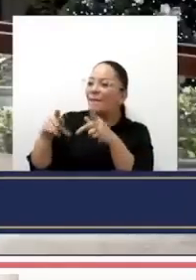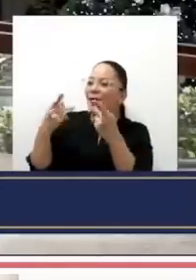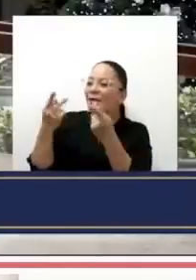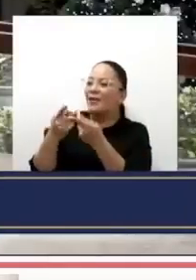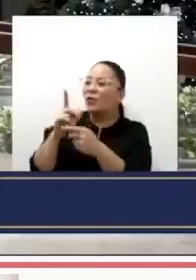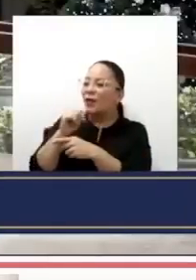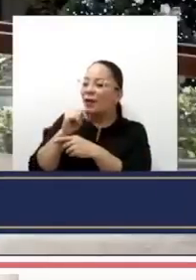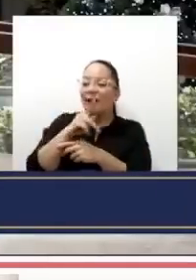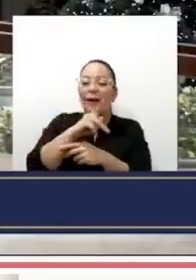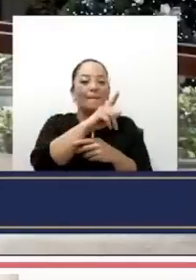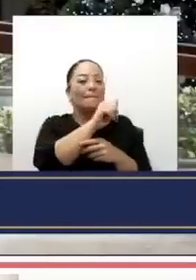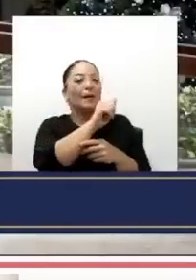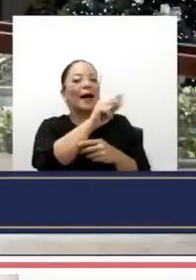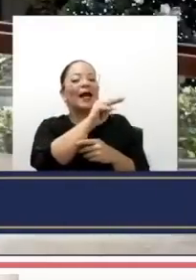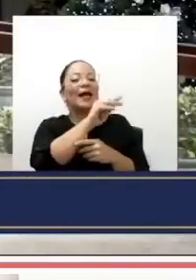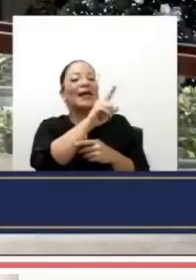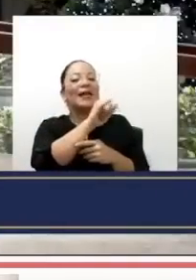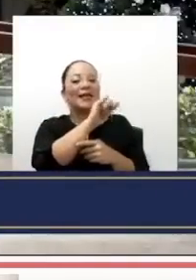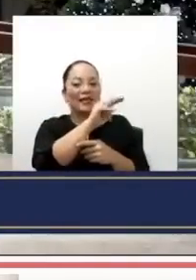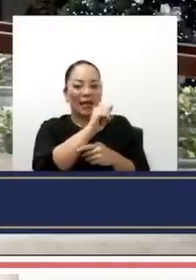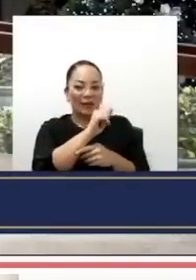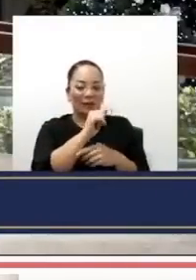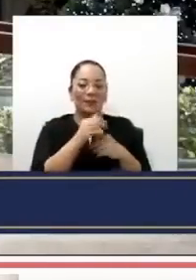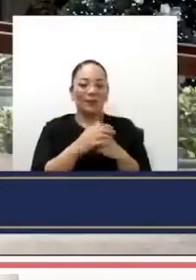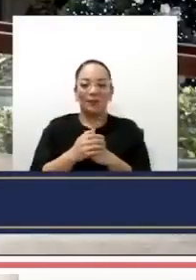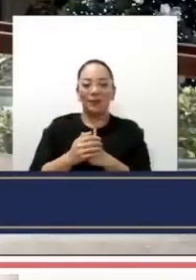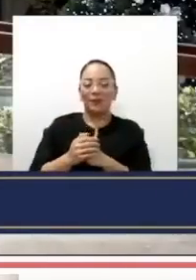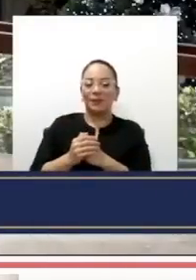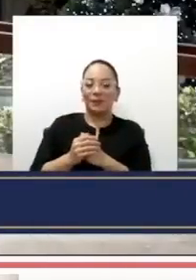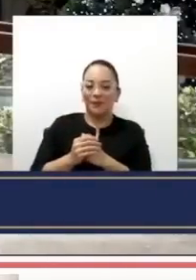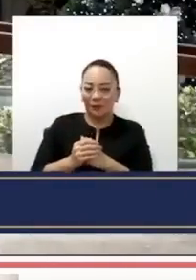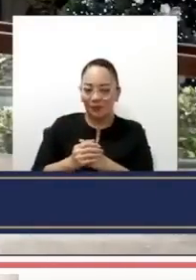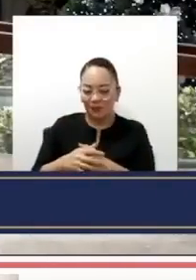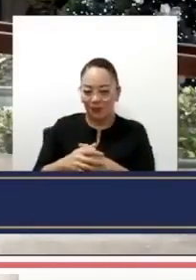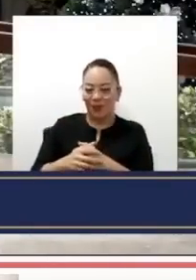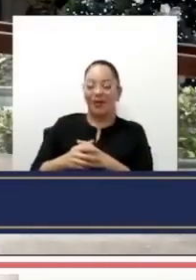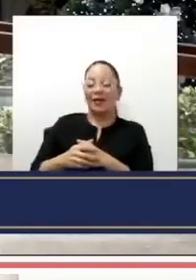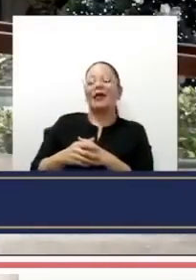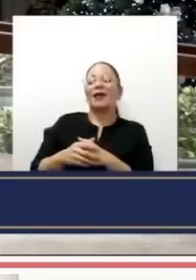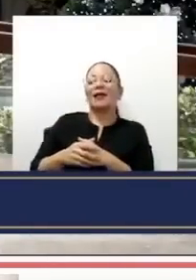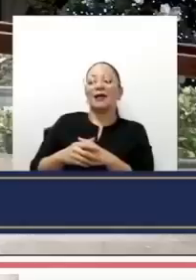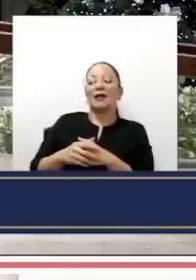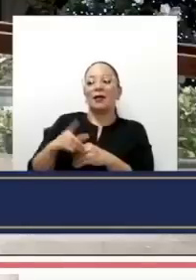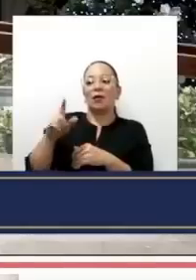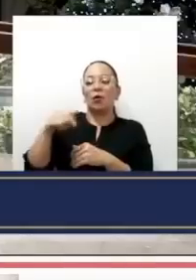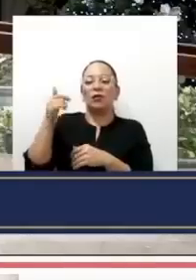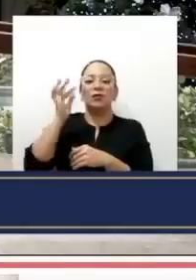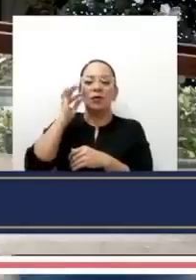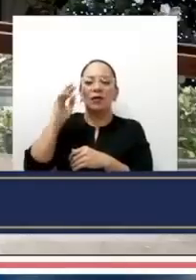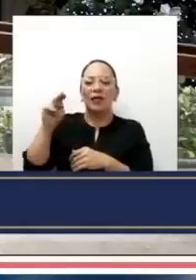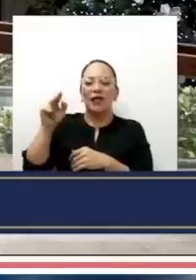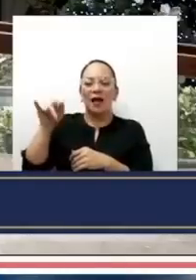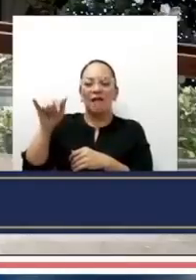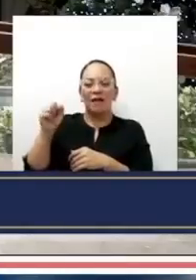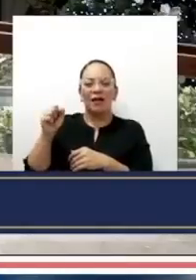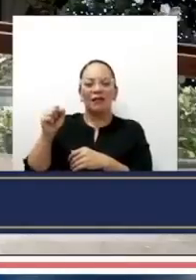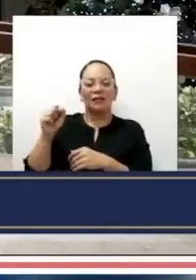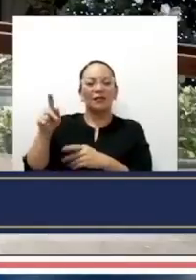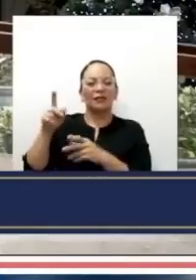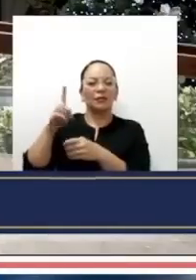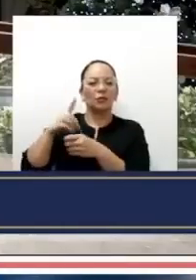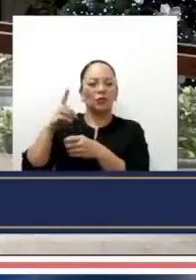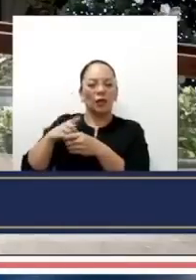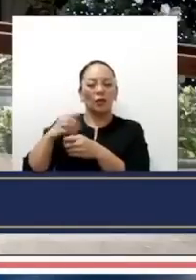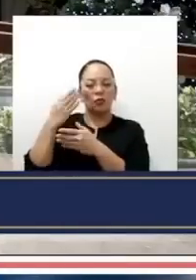Liberación Nacional. Ah. Es para no decir el nombre. Ah, Y una señora apellido Navas, que es diputada, pero no sé si es del Palina o es